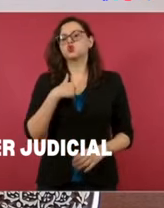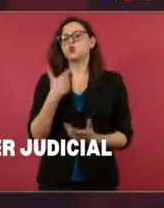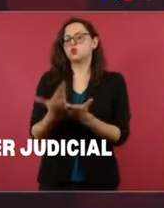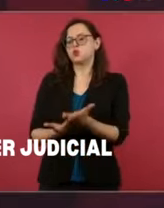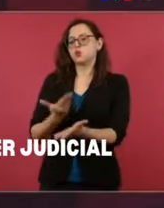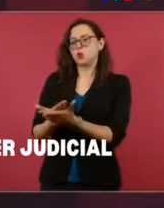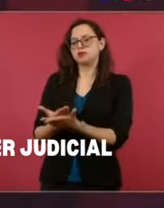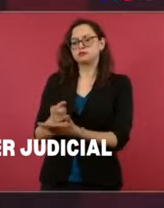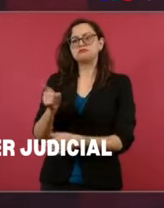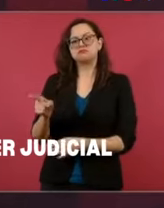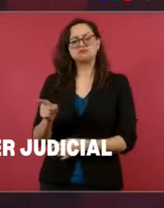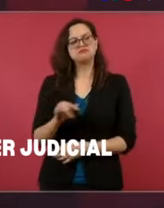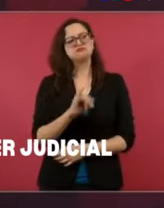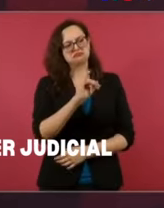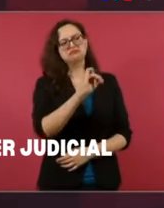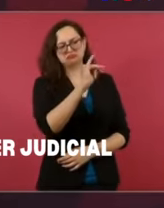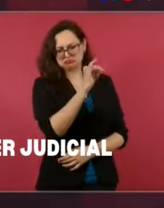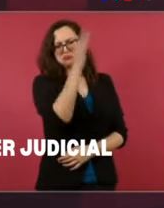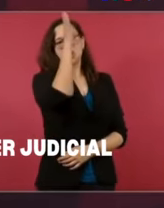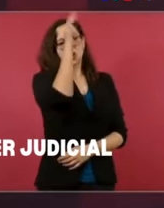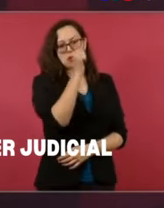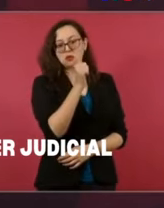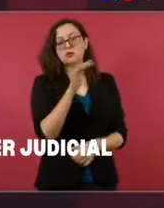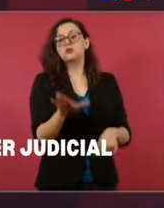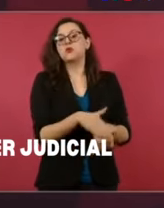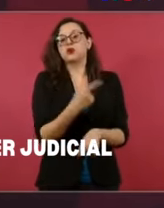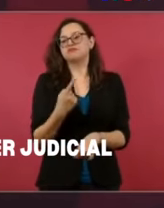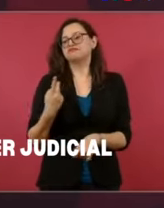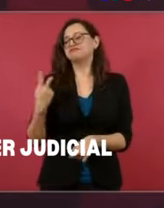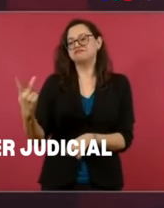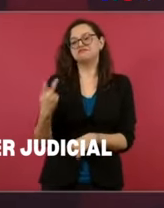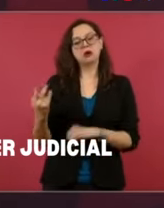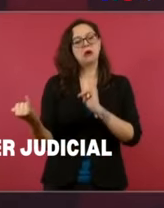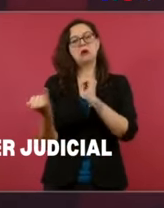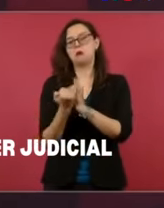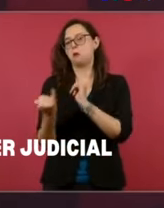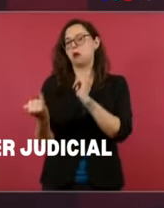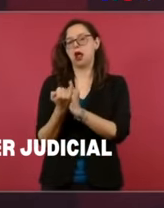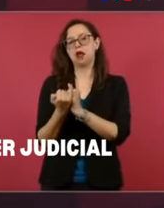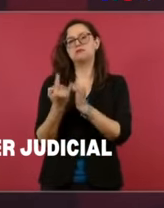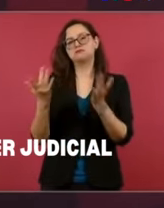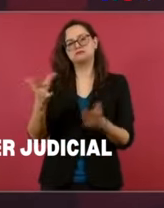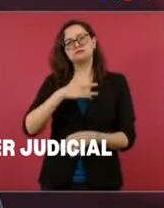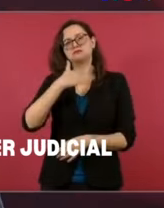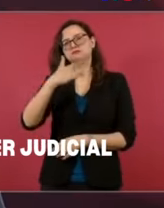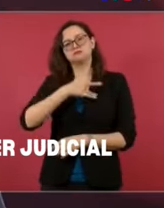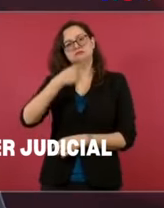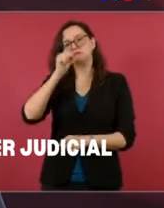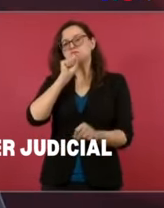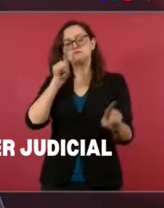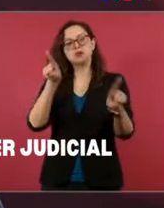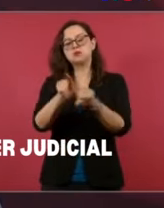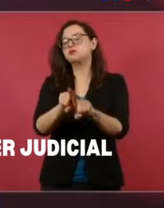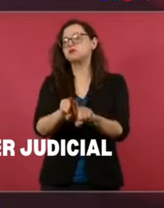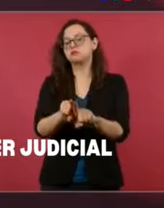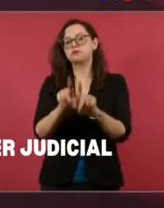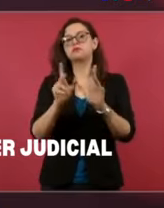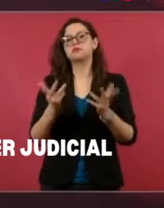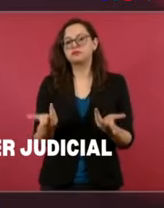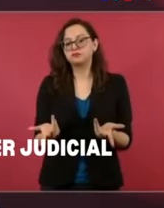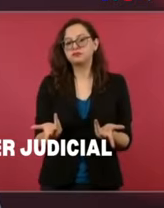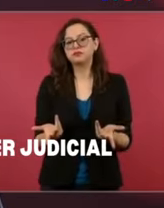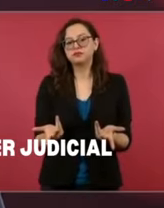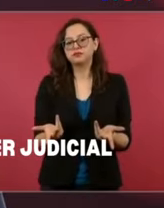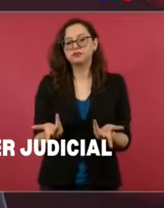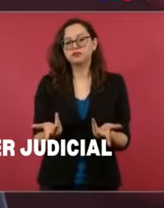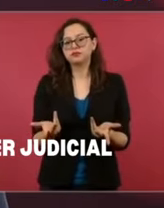de acuerdo, de hecho es algo en lo que coincidimos, es que en todos los casos